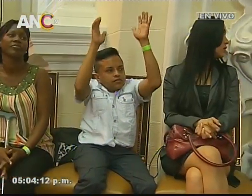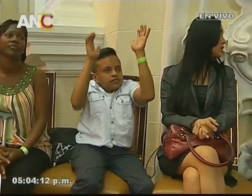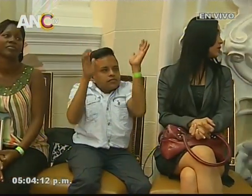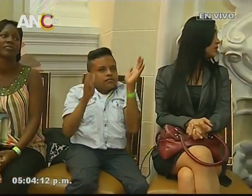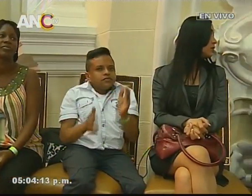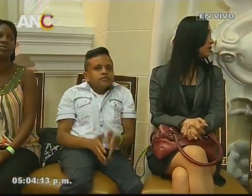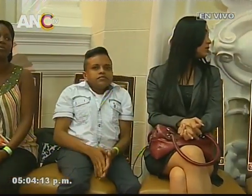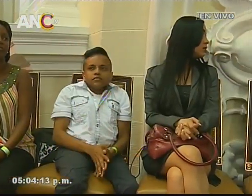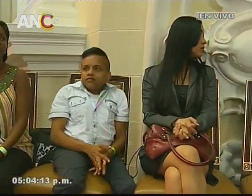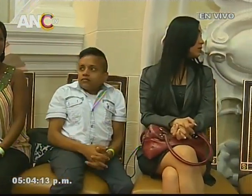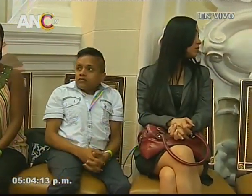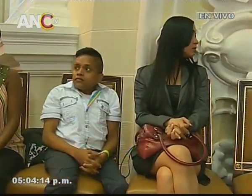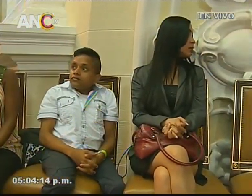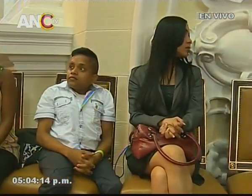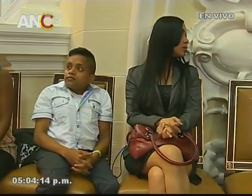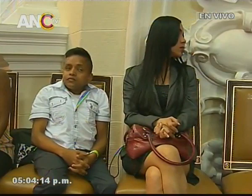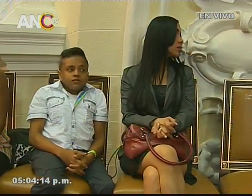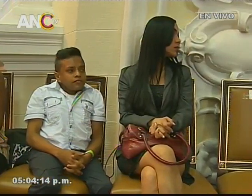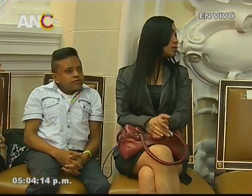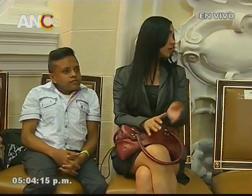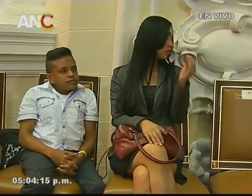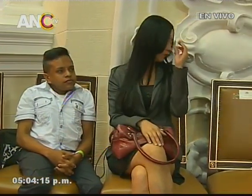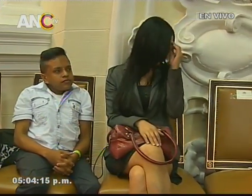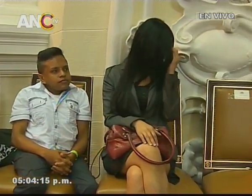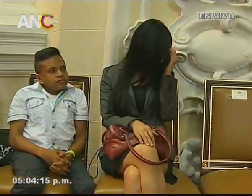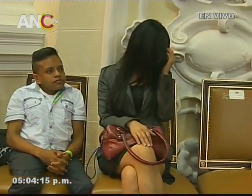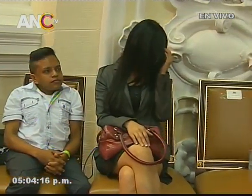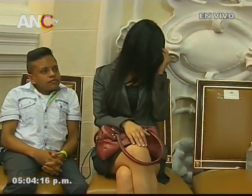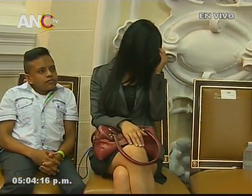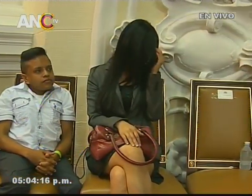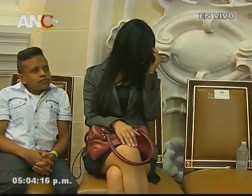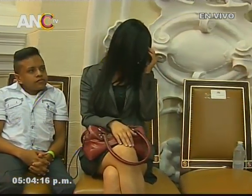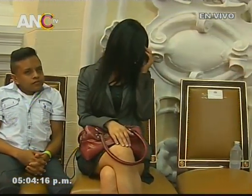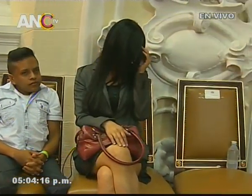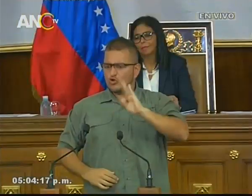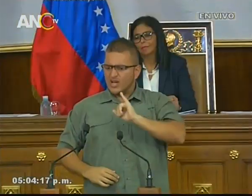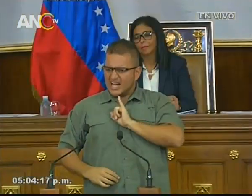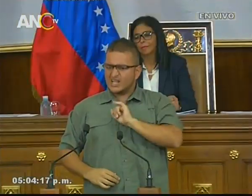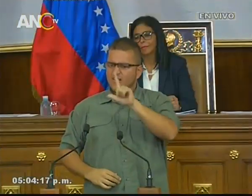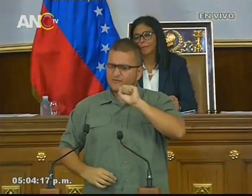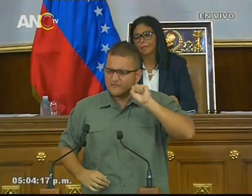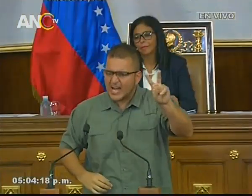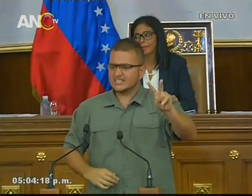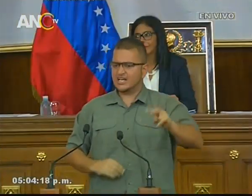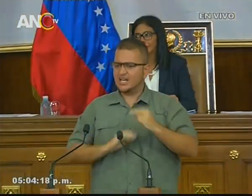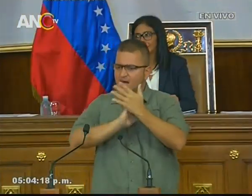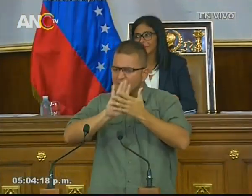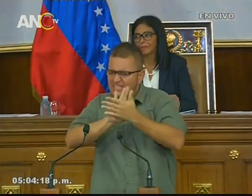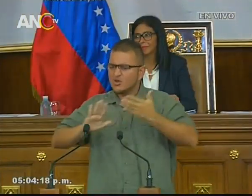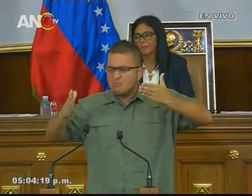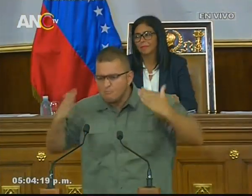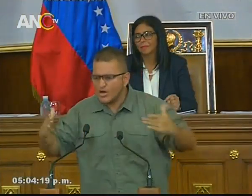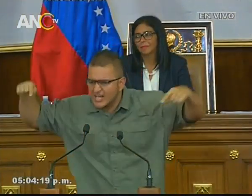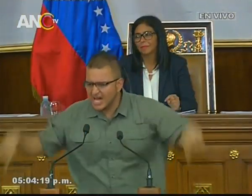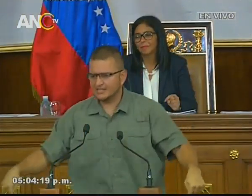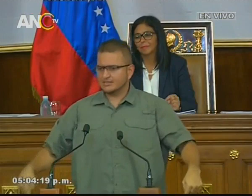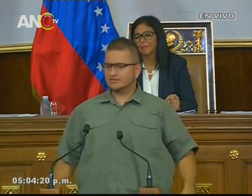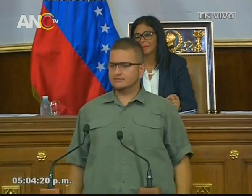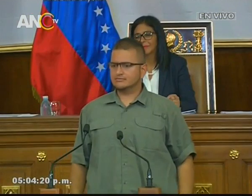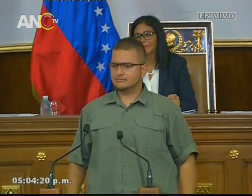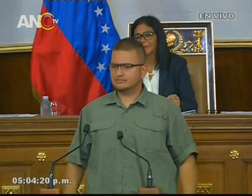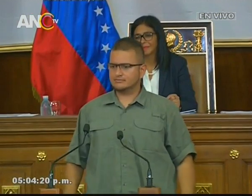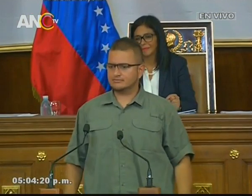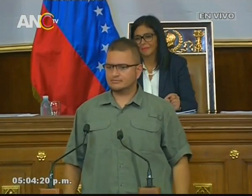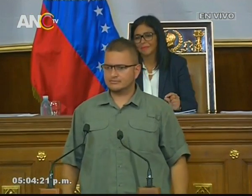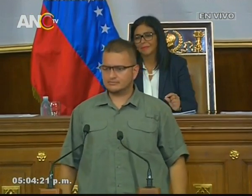Como líder de la identidad sorda, la cultura sorda que soy, quiero dar un mensaje en lengua de señas